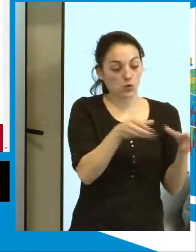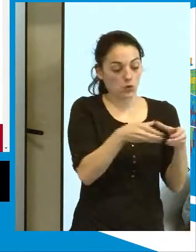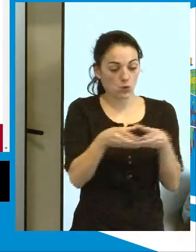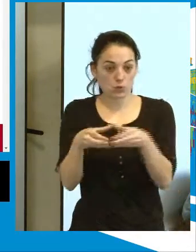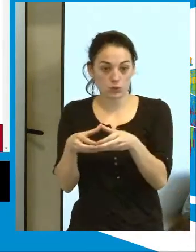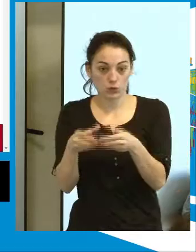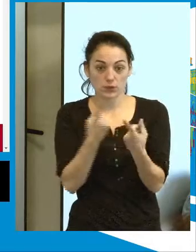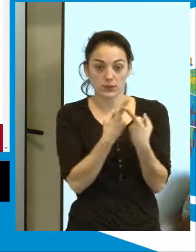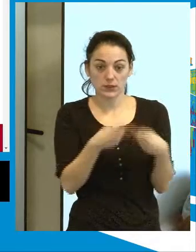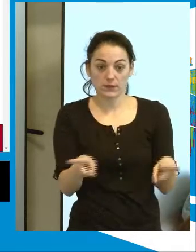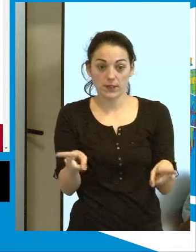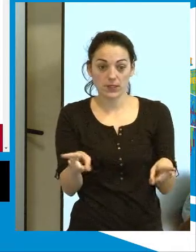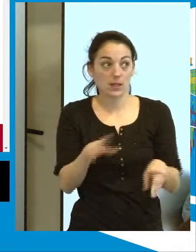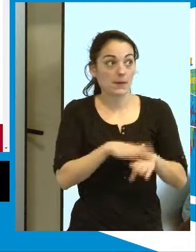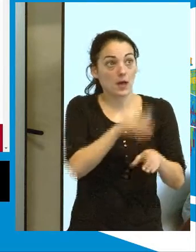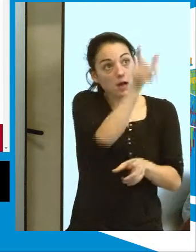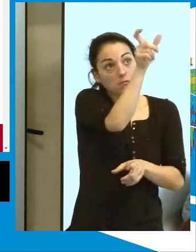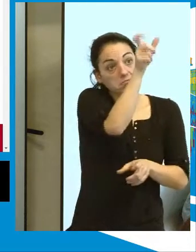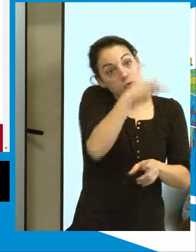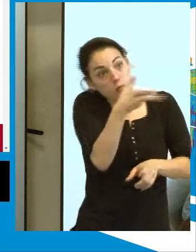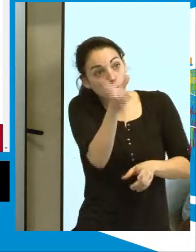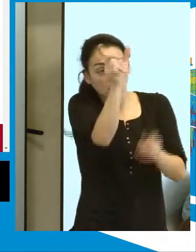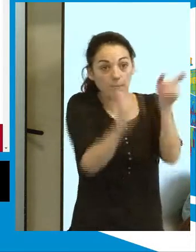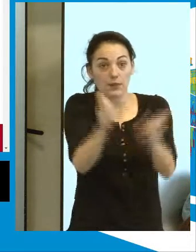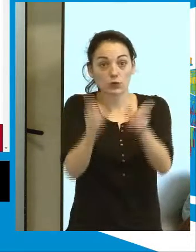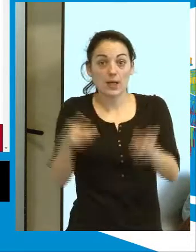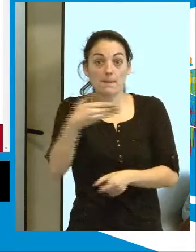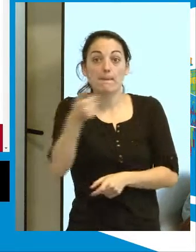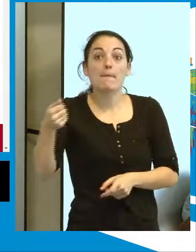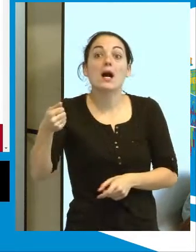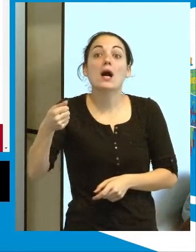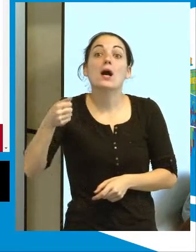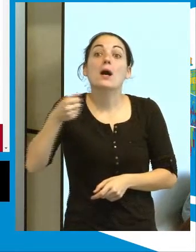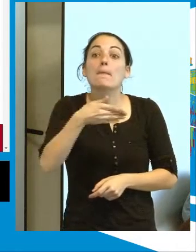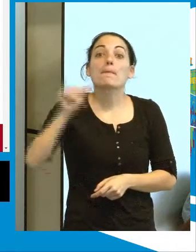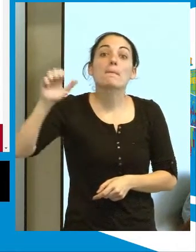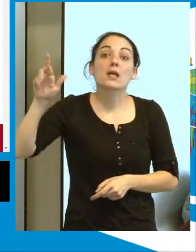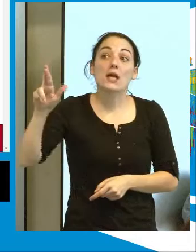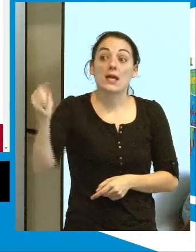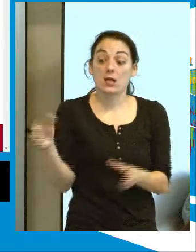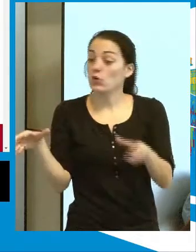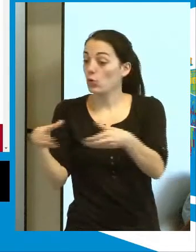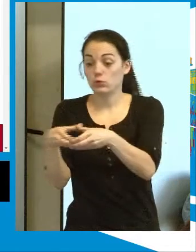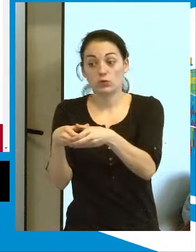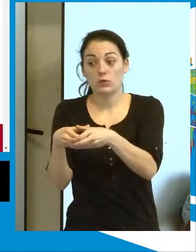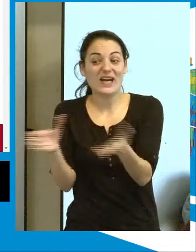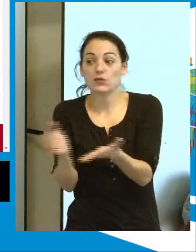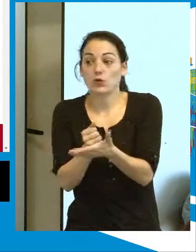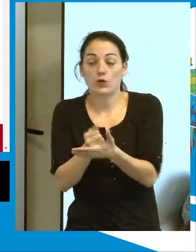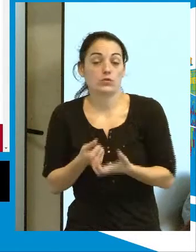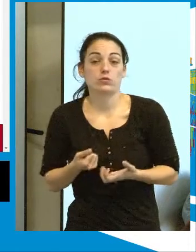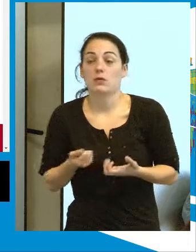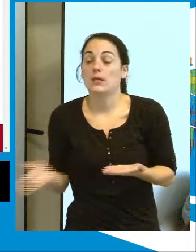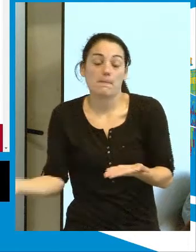diferentes para beneficiar al mayor número de personas, ¿no? Esto lo vimos con Clínica Baviera, que solo un conjunto pues no iba a beneficiar a todo el mundo. Entonces, de esta manera,